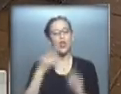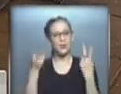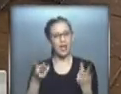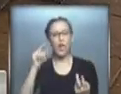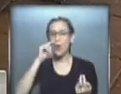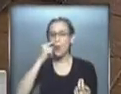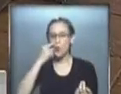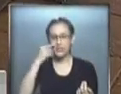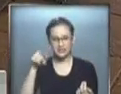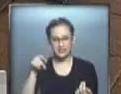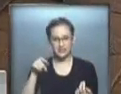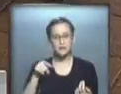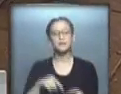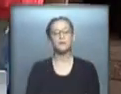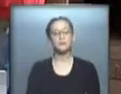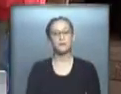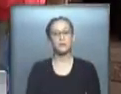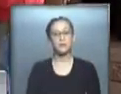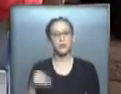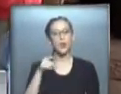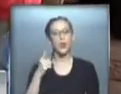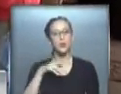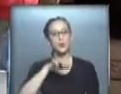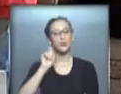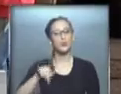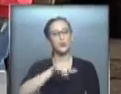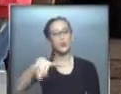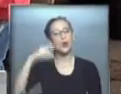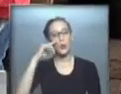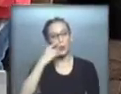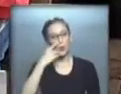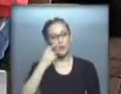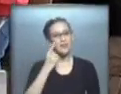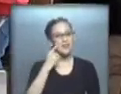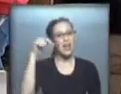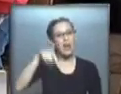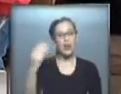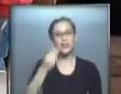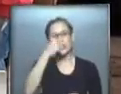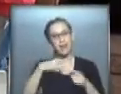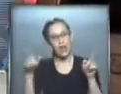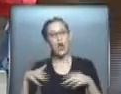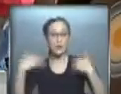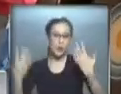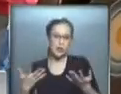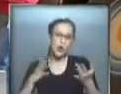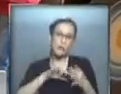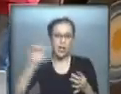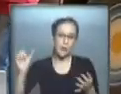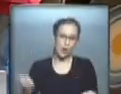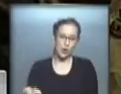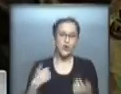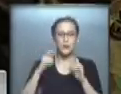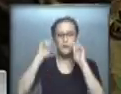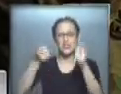junín porque yo soy ahí y estoy estudiando acá ahora que pin de largo de hoy aprovechan un poco